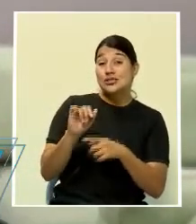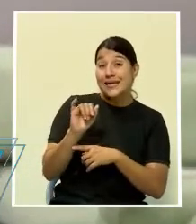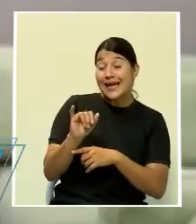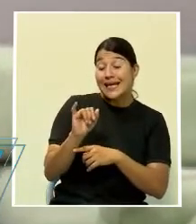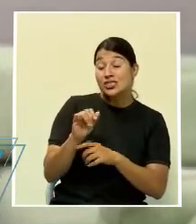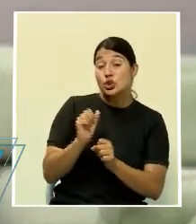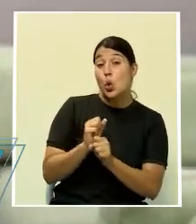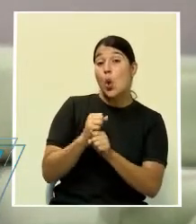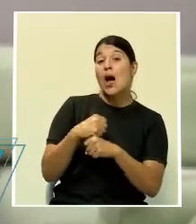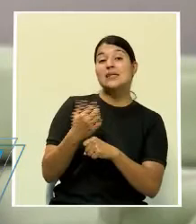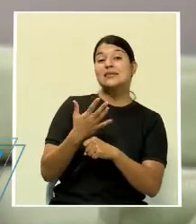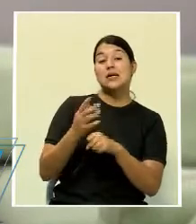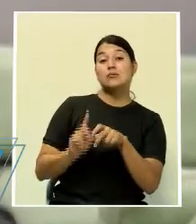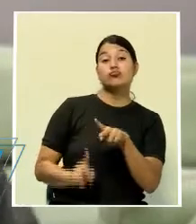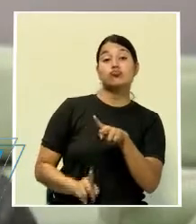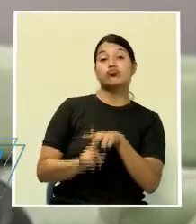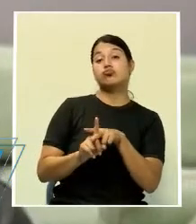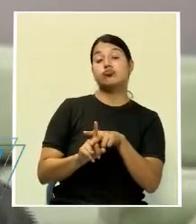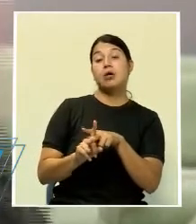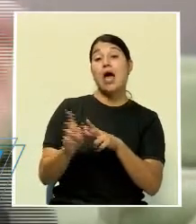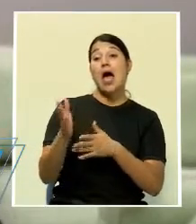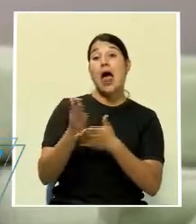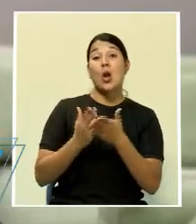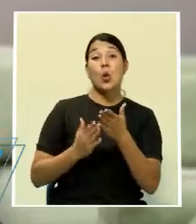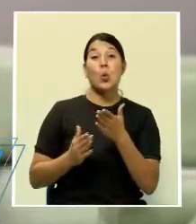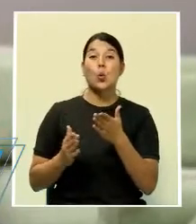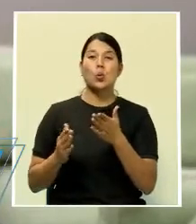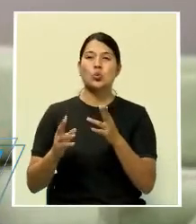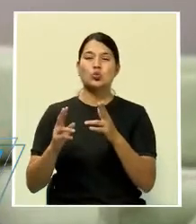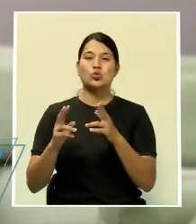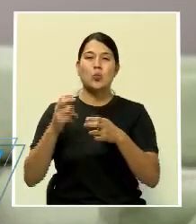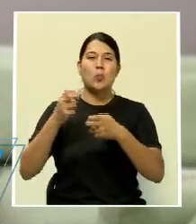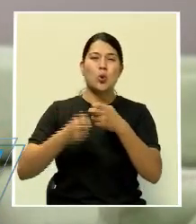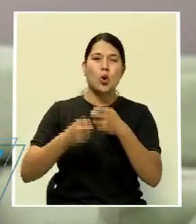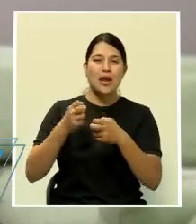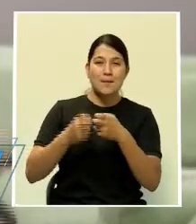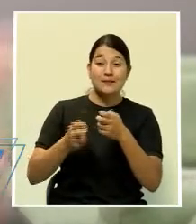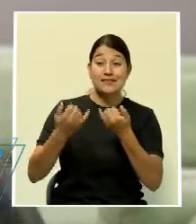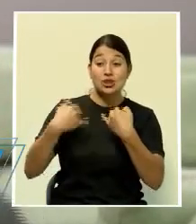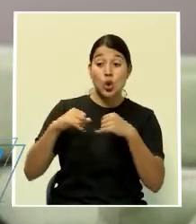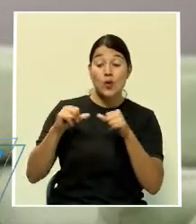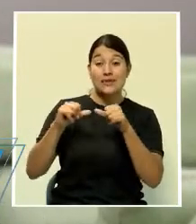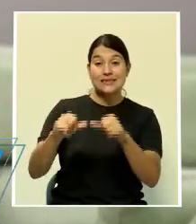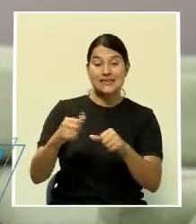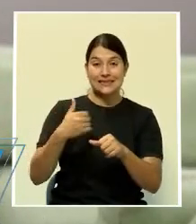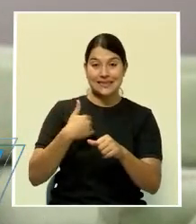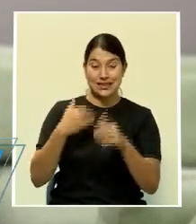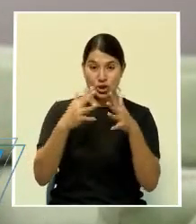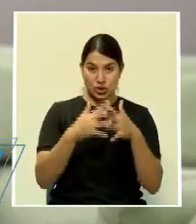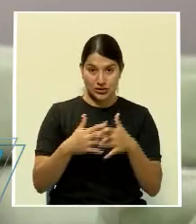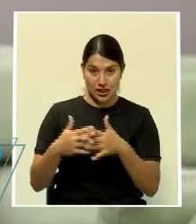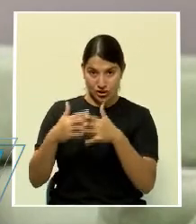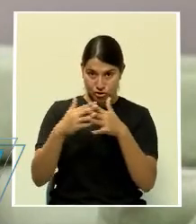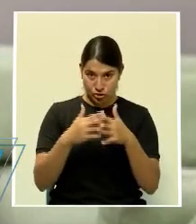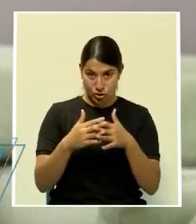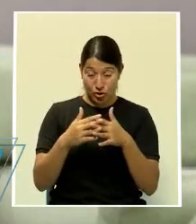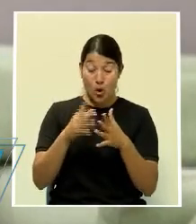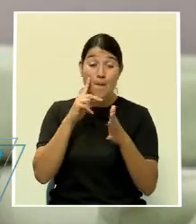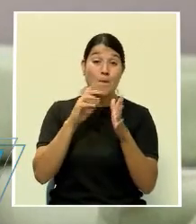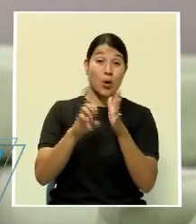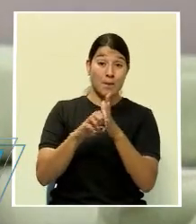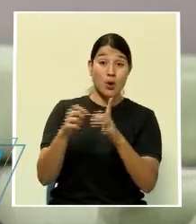hace emerger elementos que son permanentes en la sociedad estadounidense. La violencia hacia las